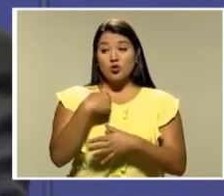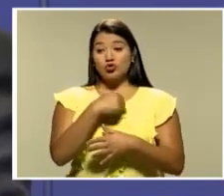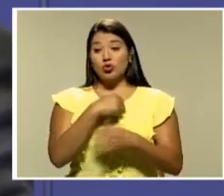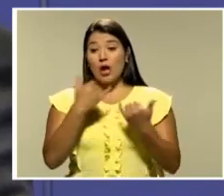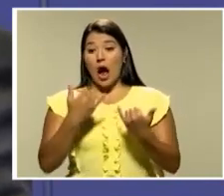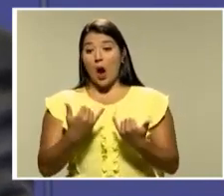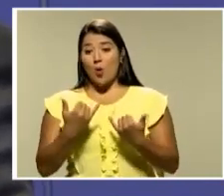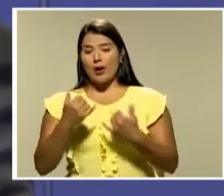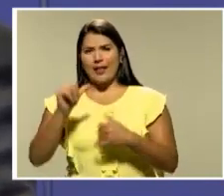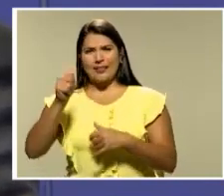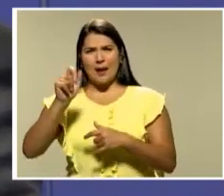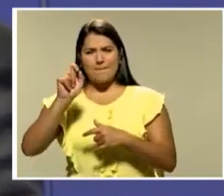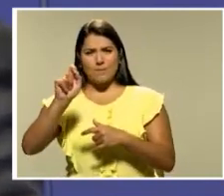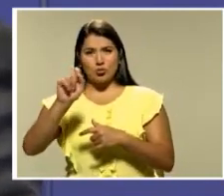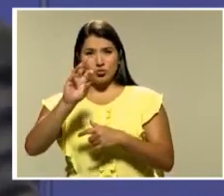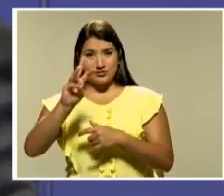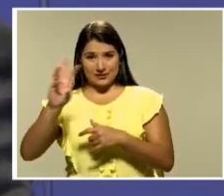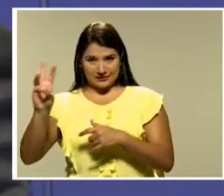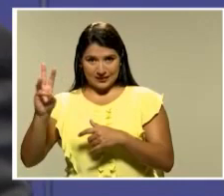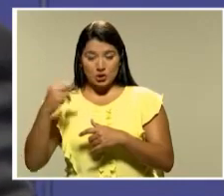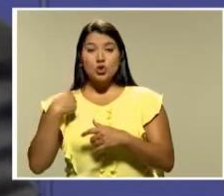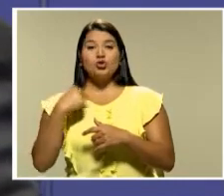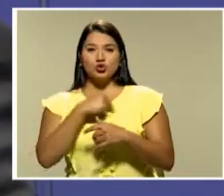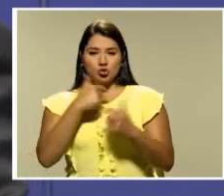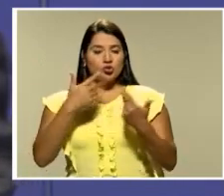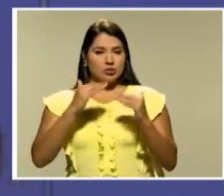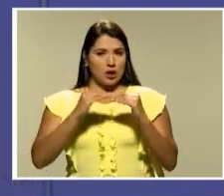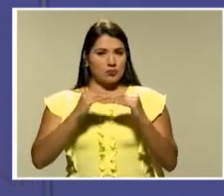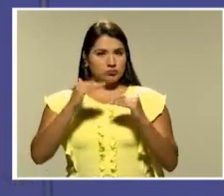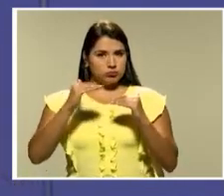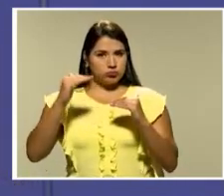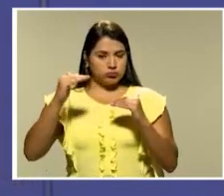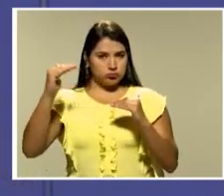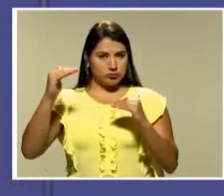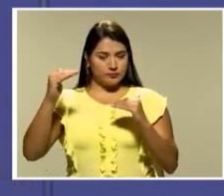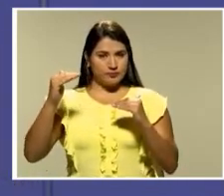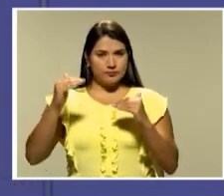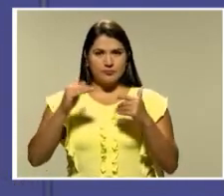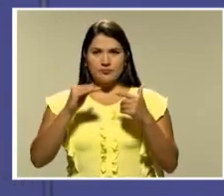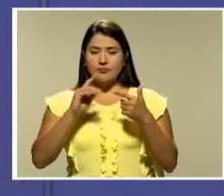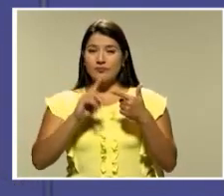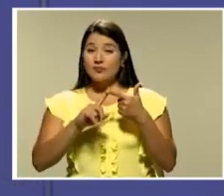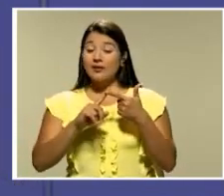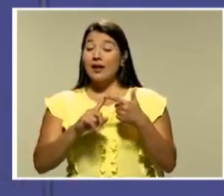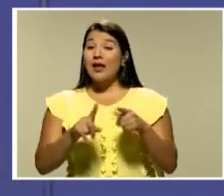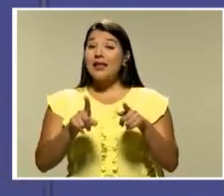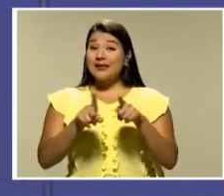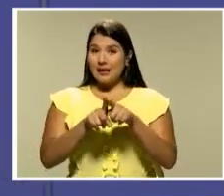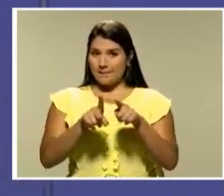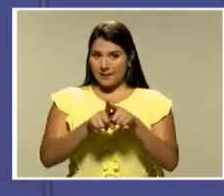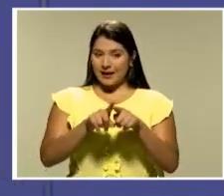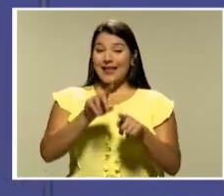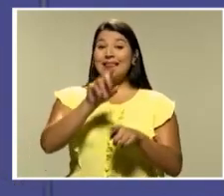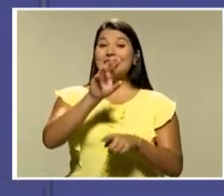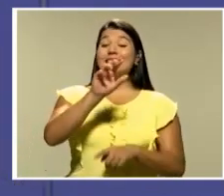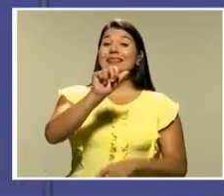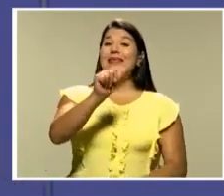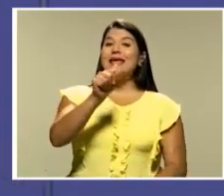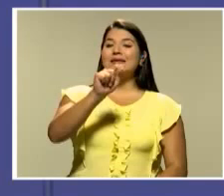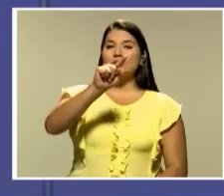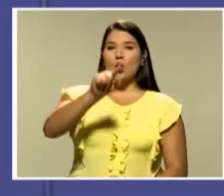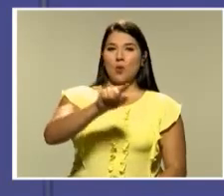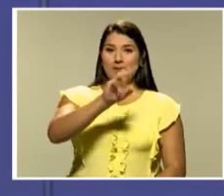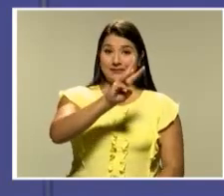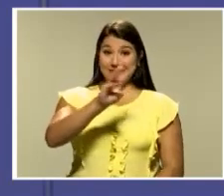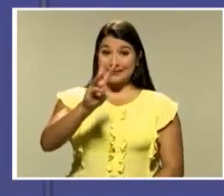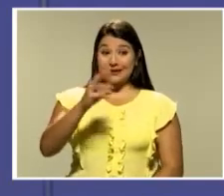10,66. Lo hemos aumentado considerablemente. Dos, además del 10.66 que ya le